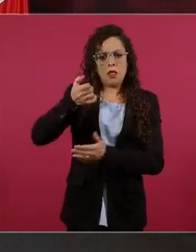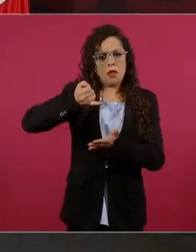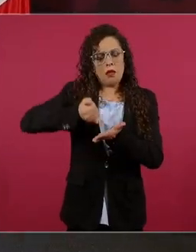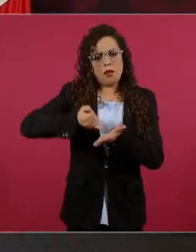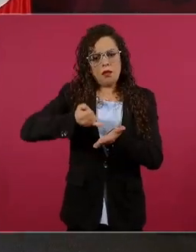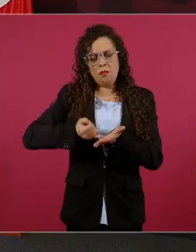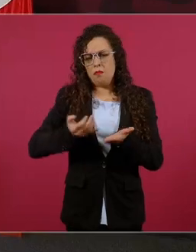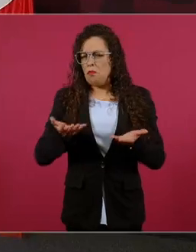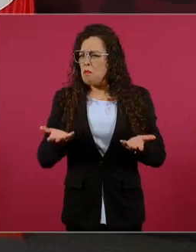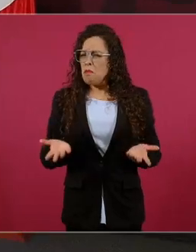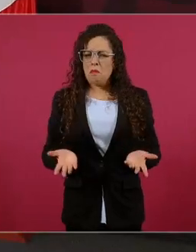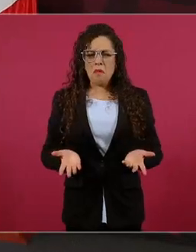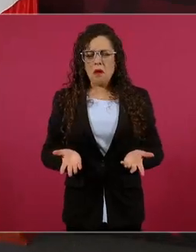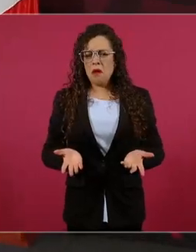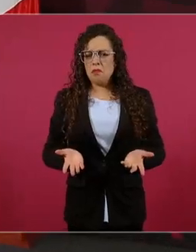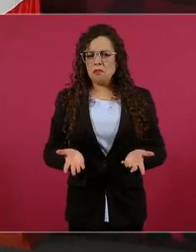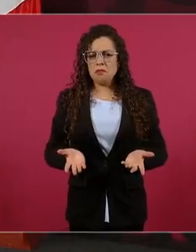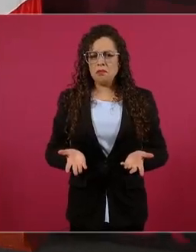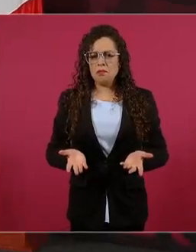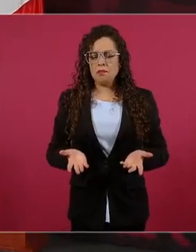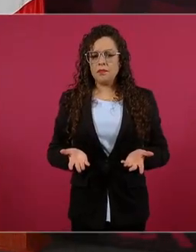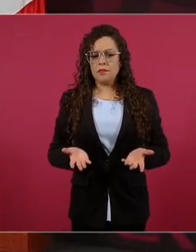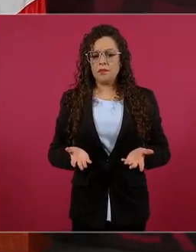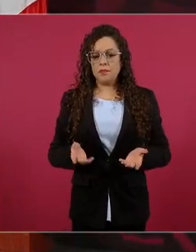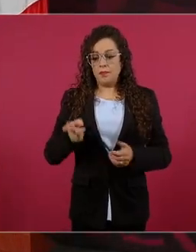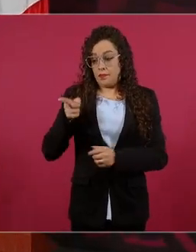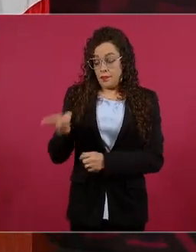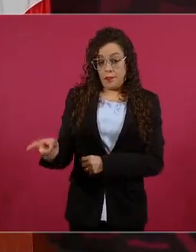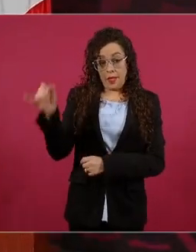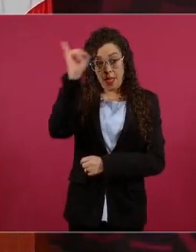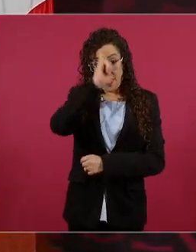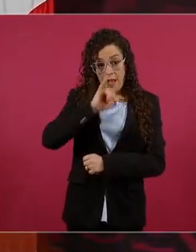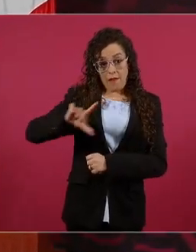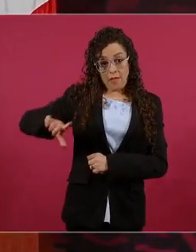Entonces, si el jefe de gobierno está proponiendo